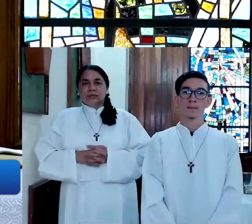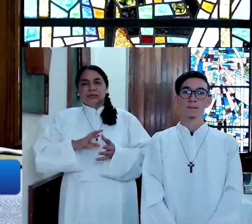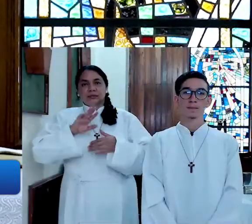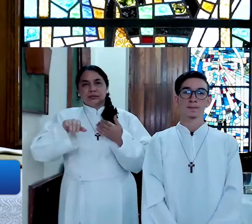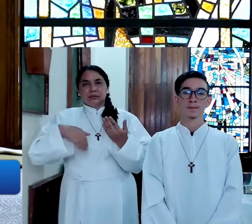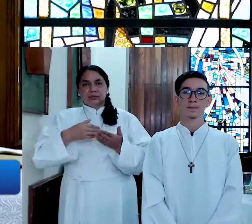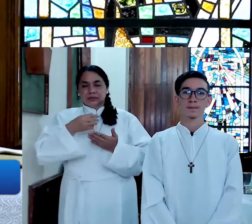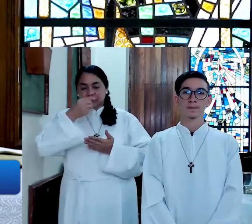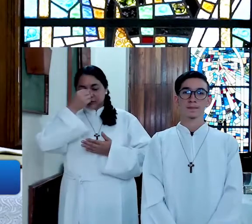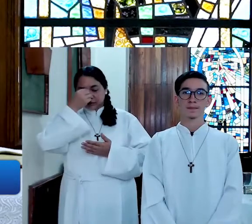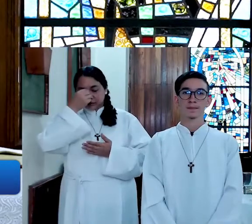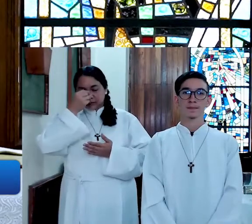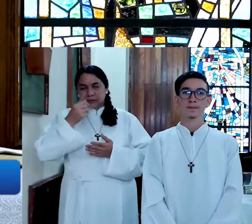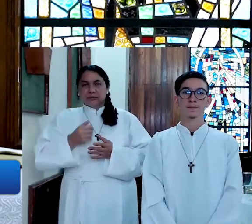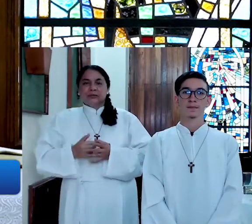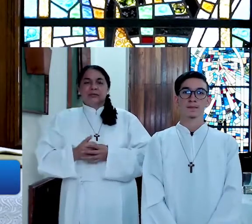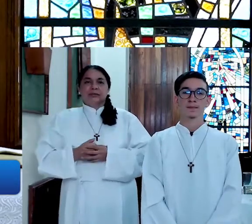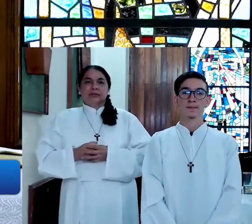Oremos.